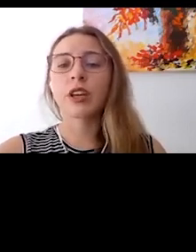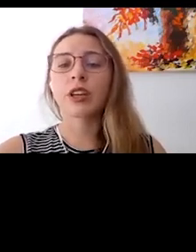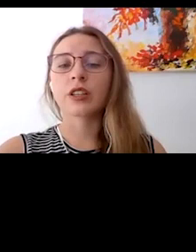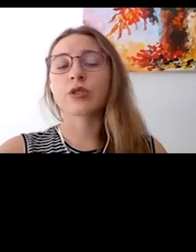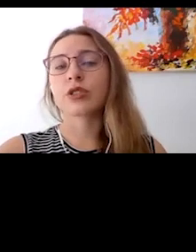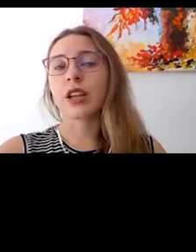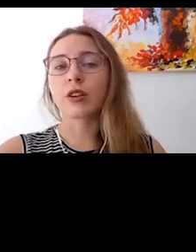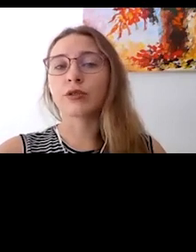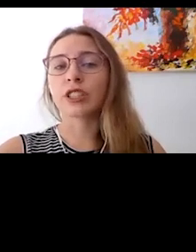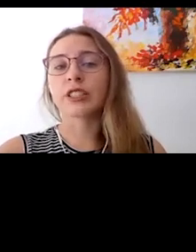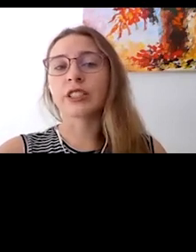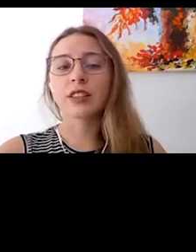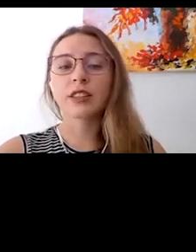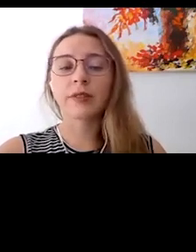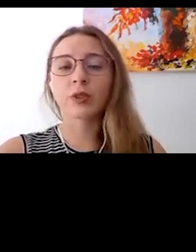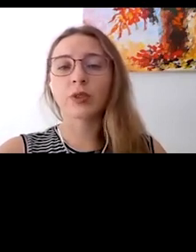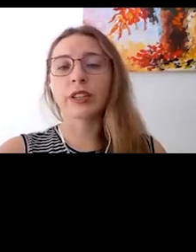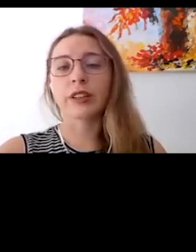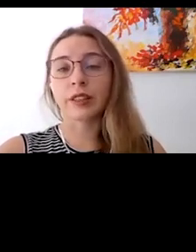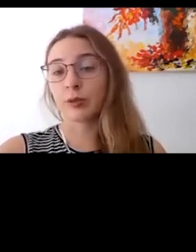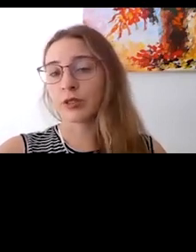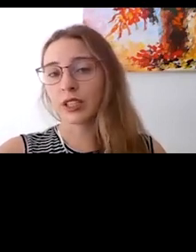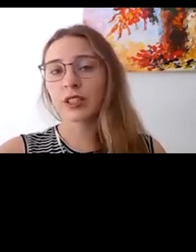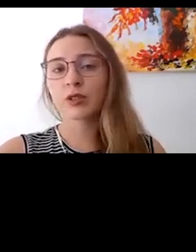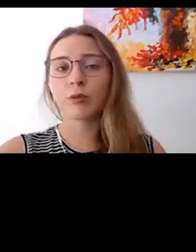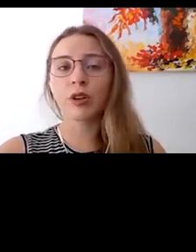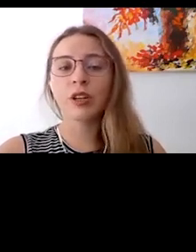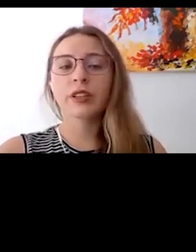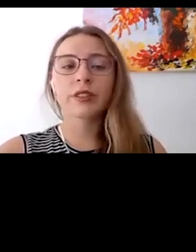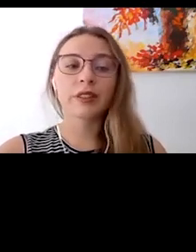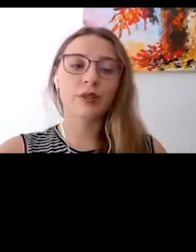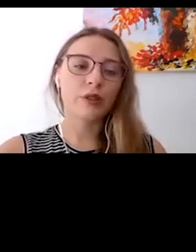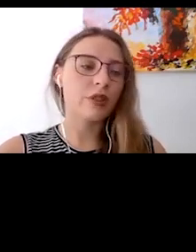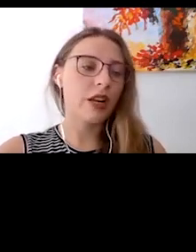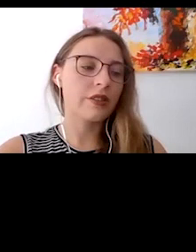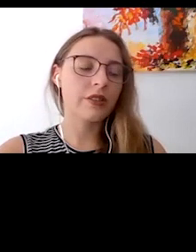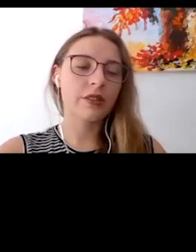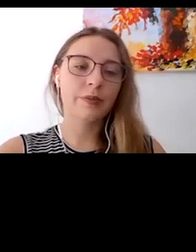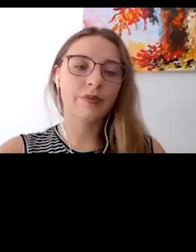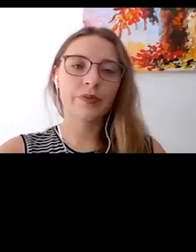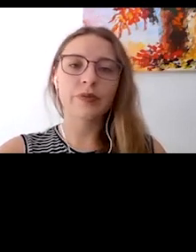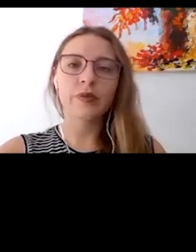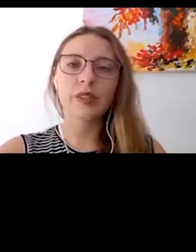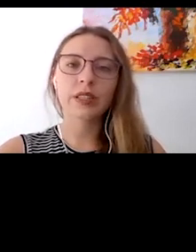información que es considerada confidencial, tanto datos personales como secretos industriales.